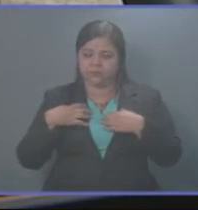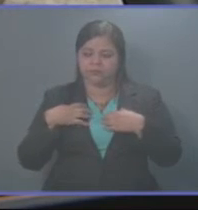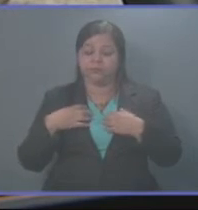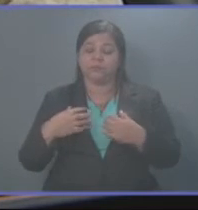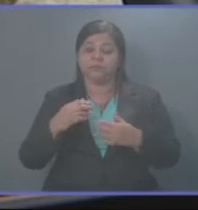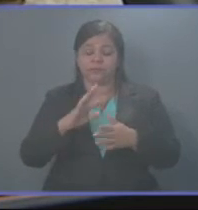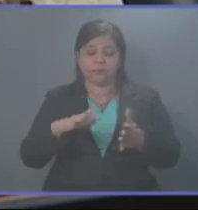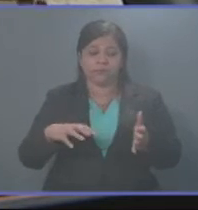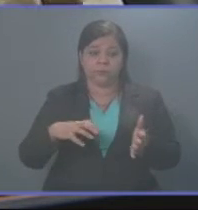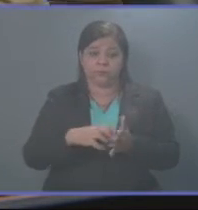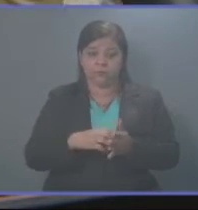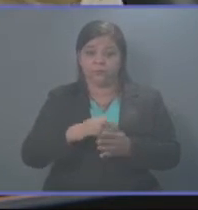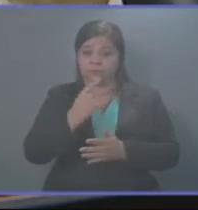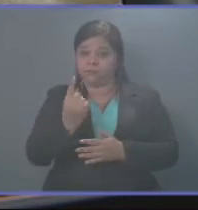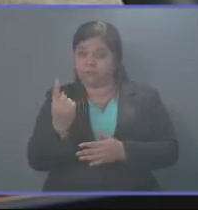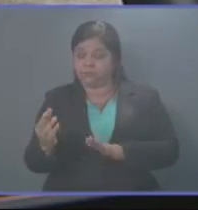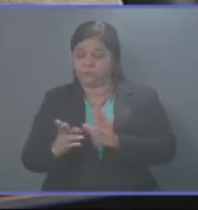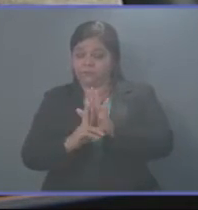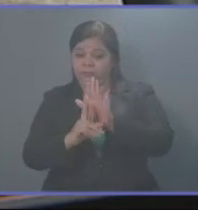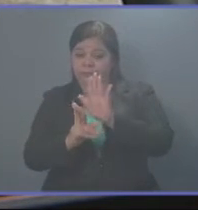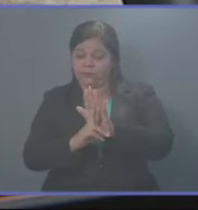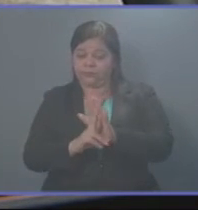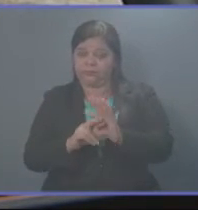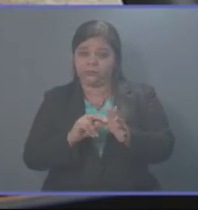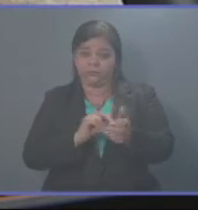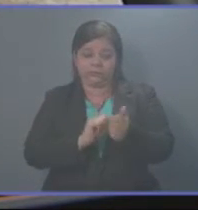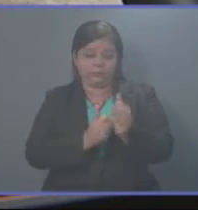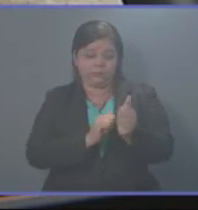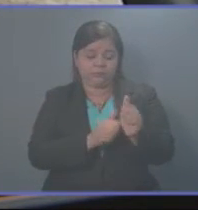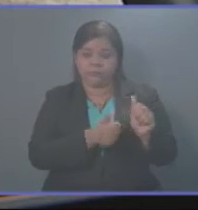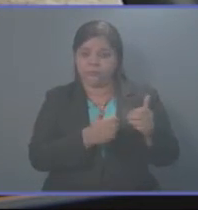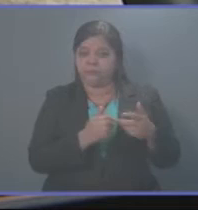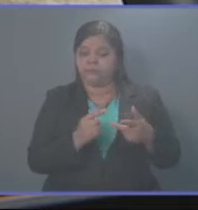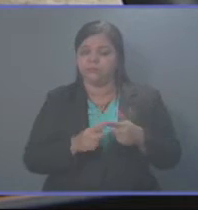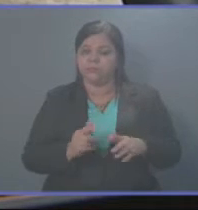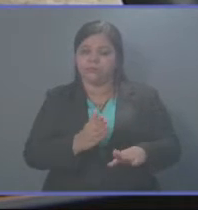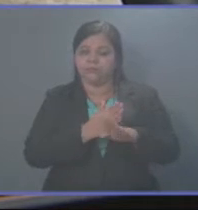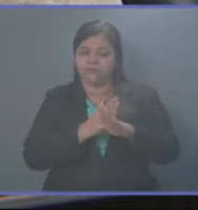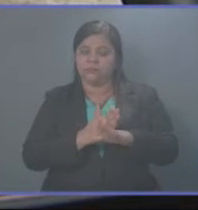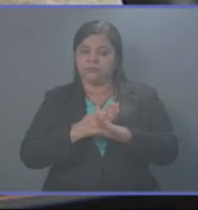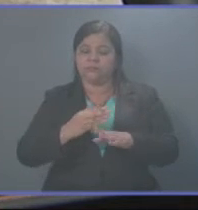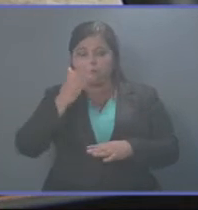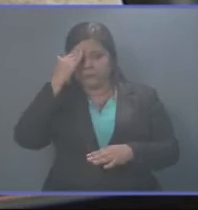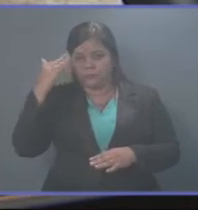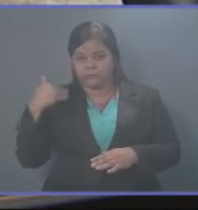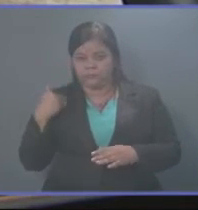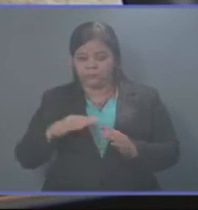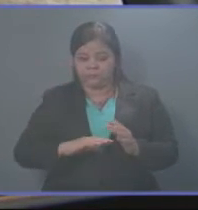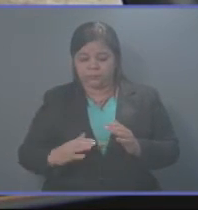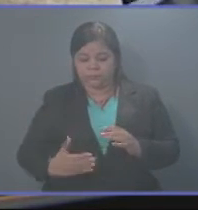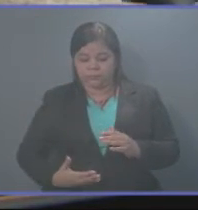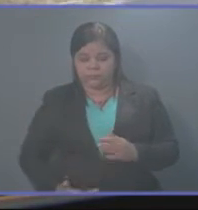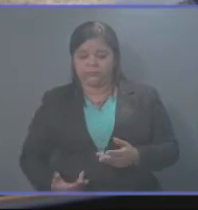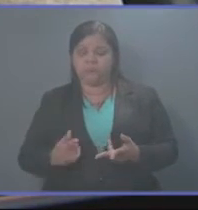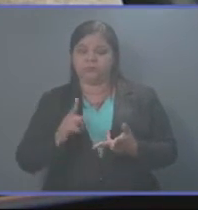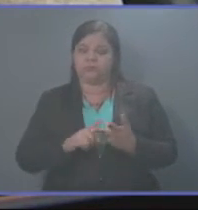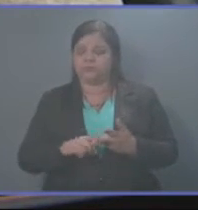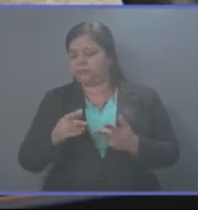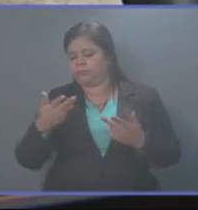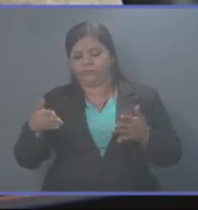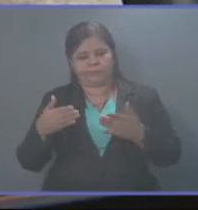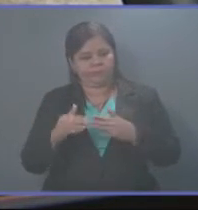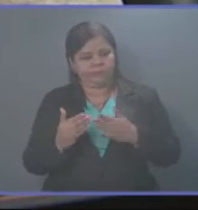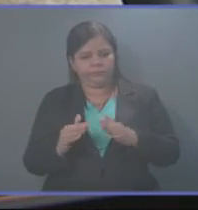para nuestros representantes en justas deportivas, protección a la maternidad de los atletas, entre